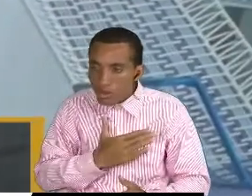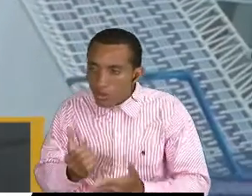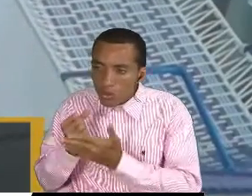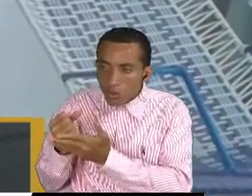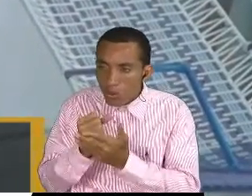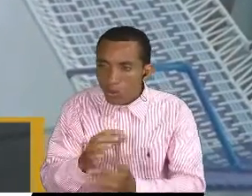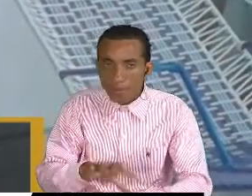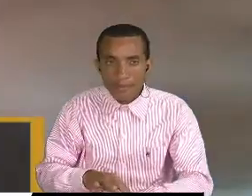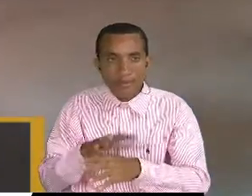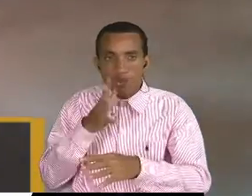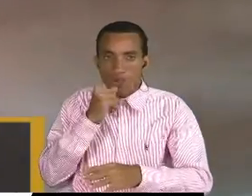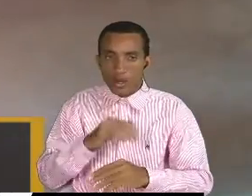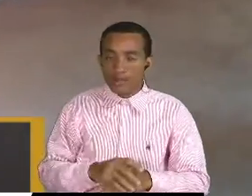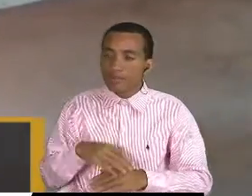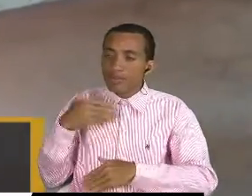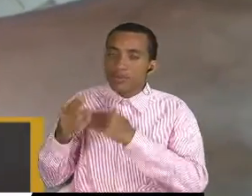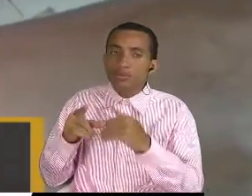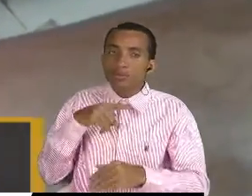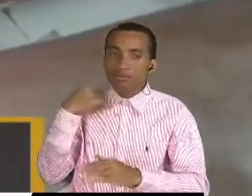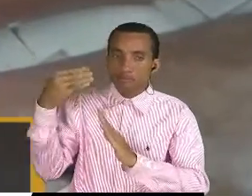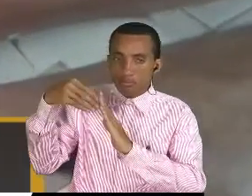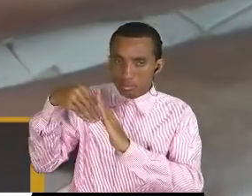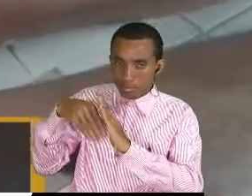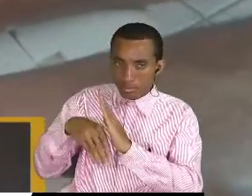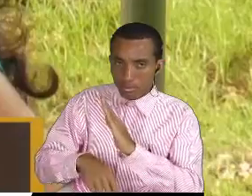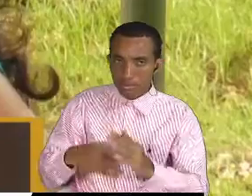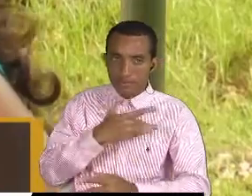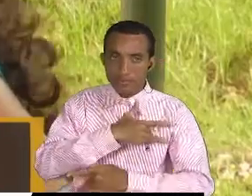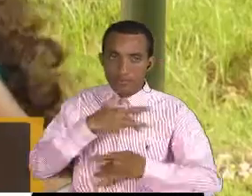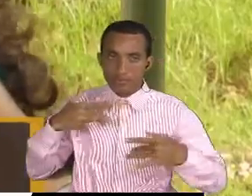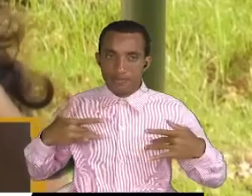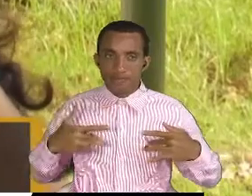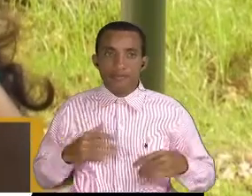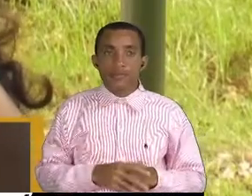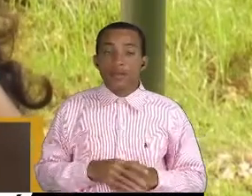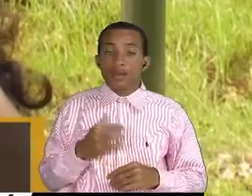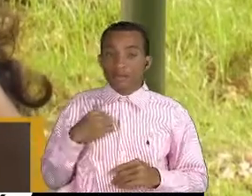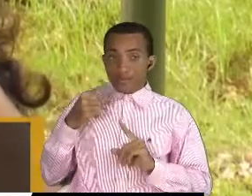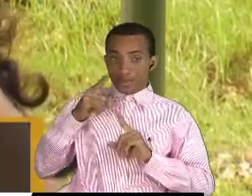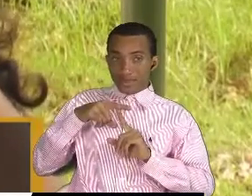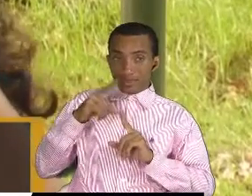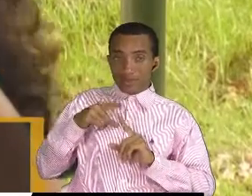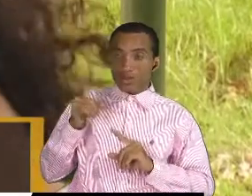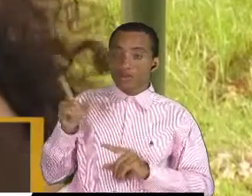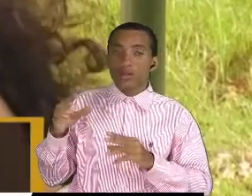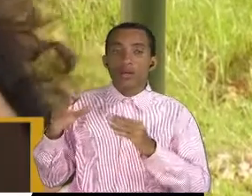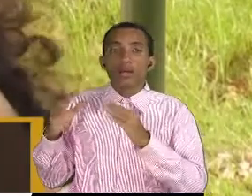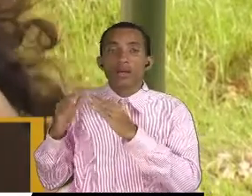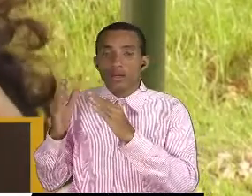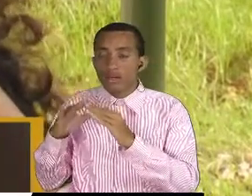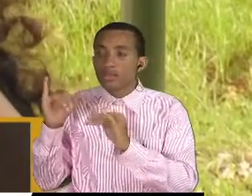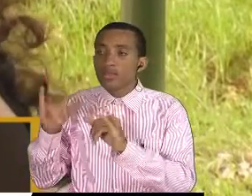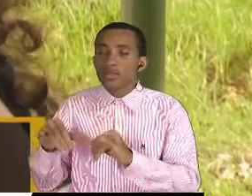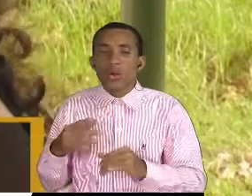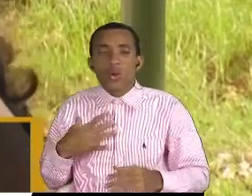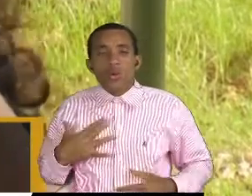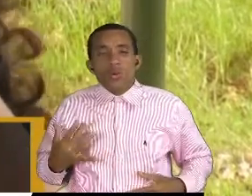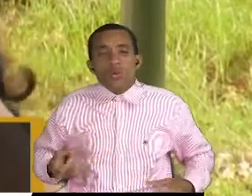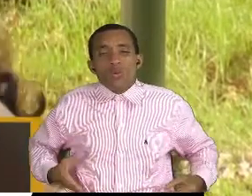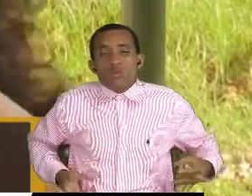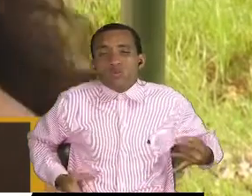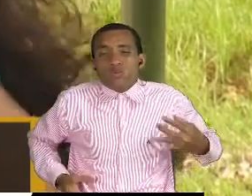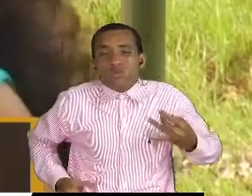su estado de salud empeora, como lo muestran estas imágenes. Entonces, mi tío se encuentra en casa sufriendo dolores fuertes, malestares.